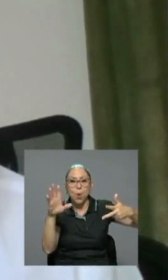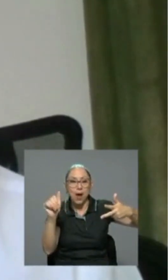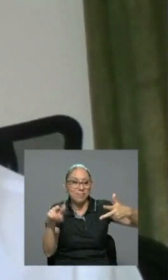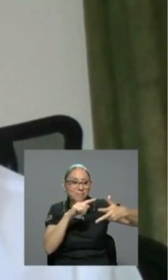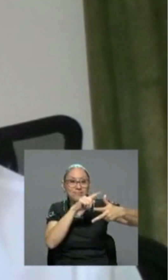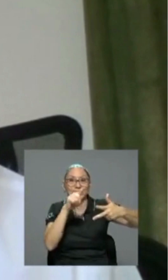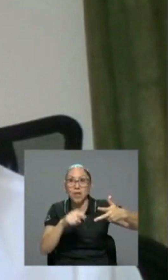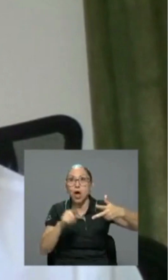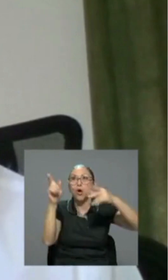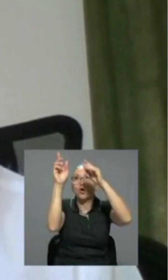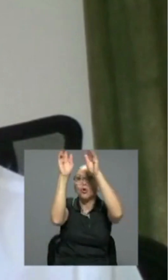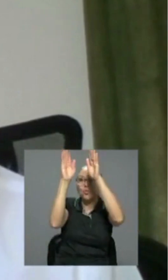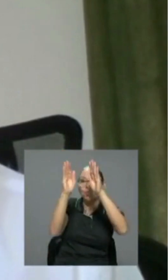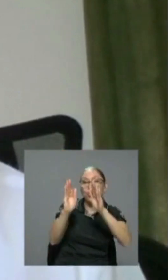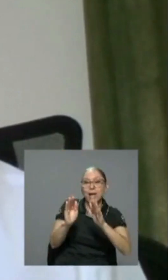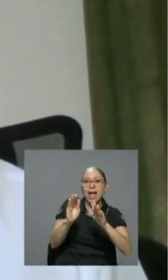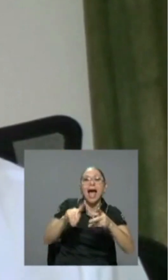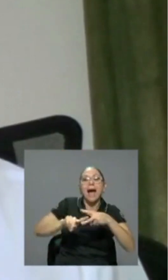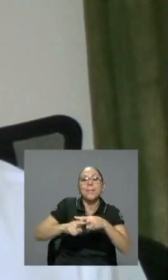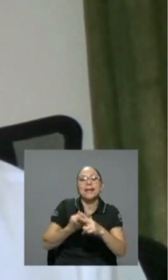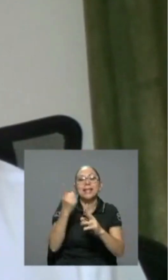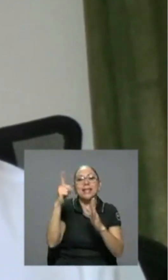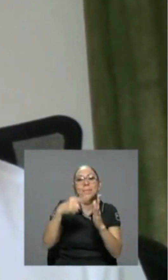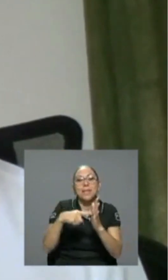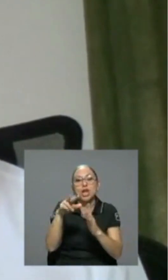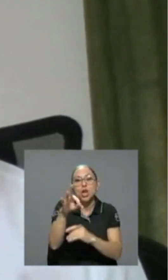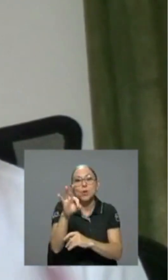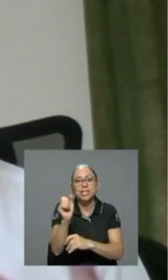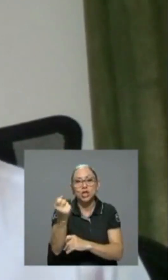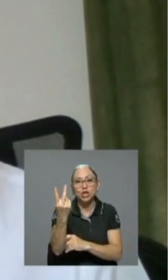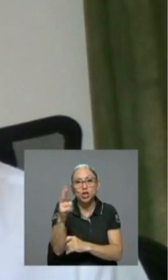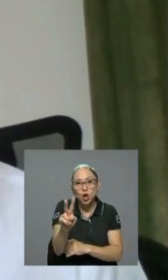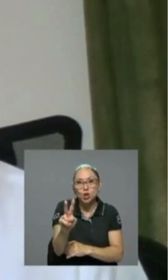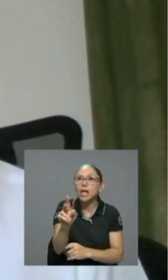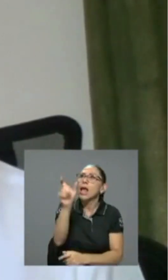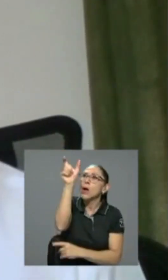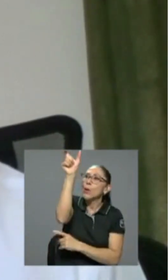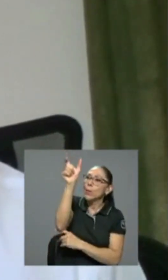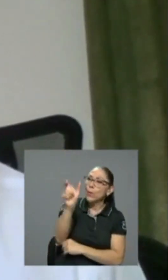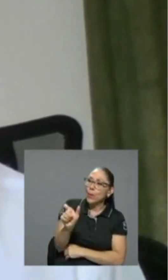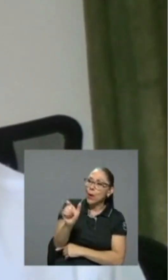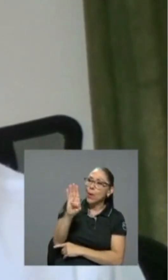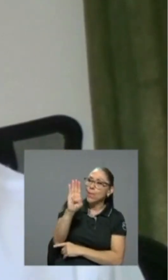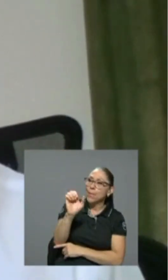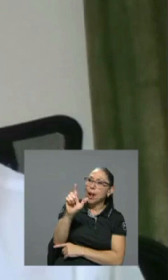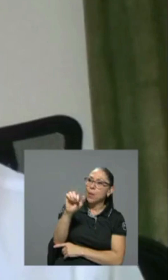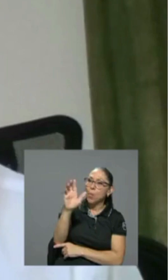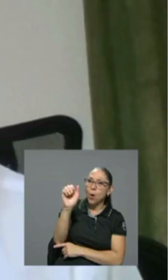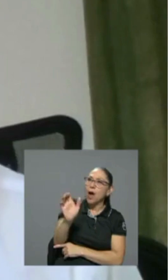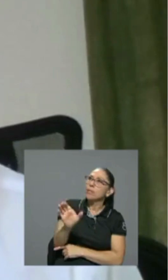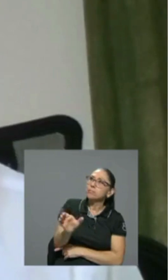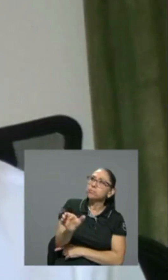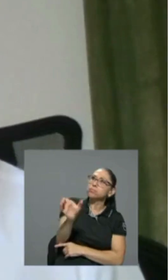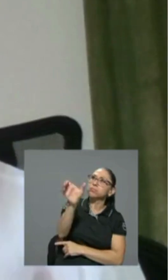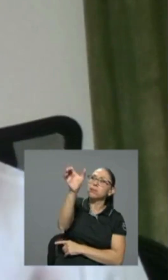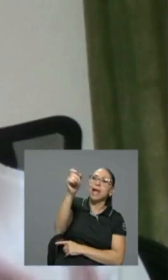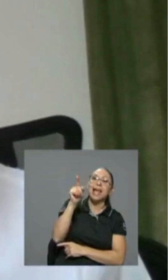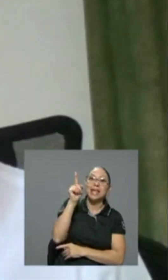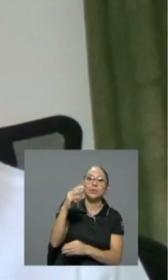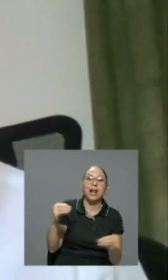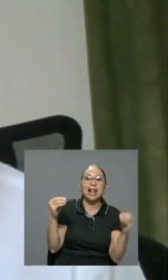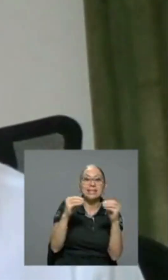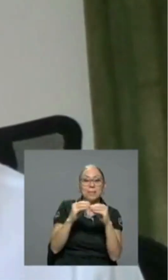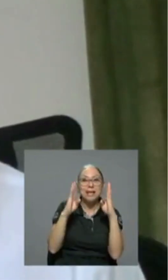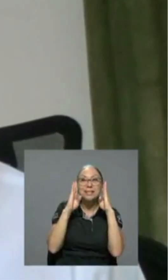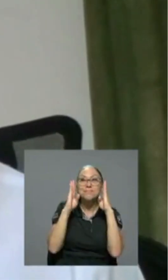Definitivamente, pues a partir de 1912, la figura de Balboa es una de las que recibe mayor